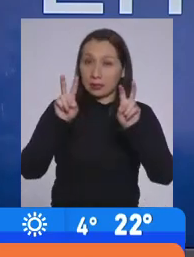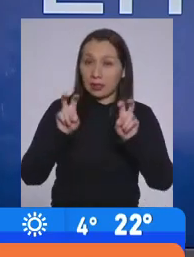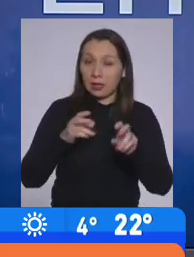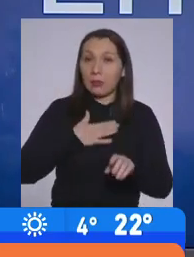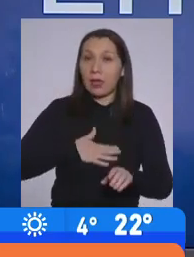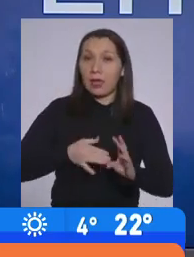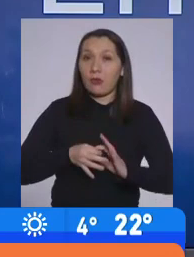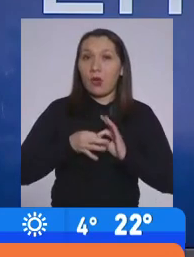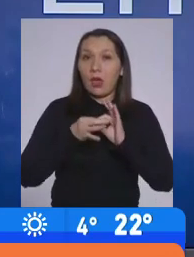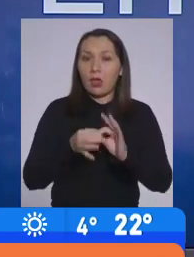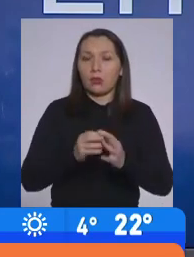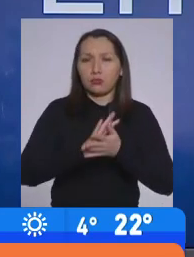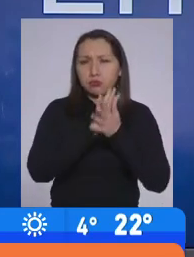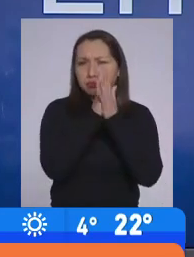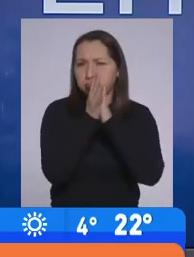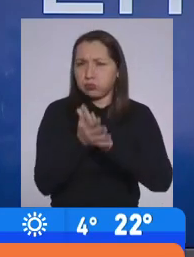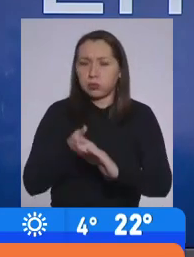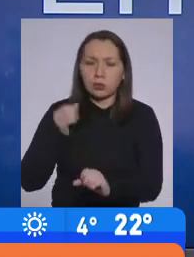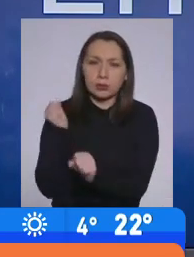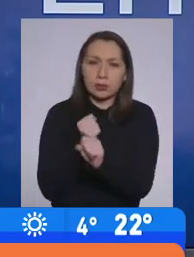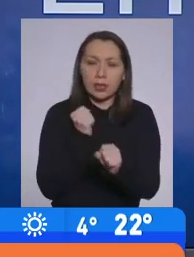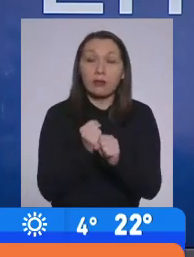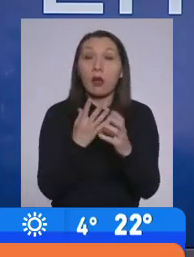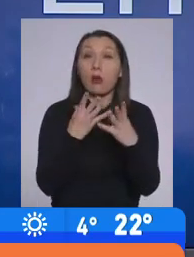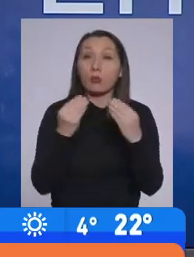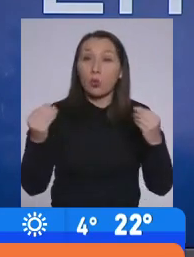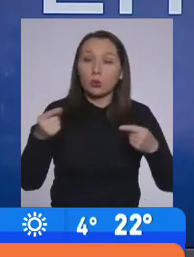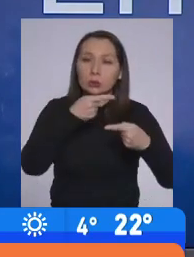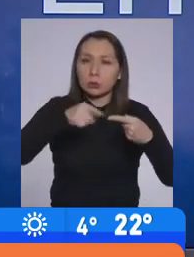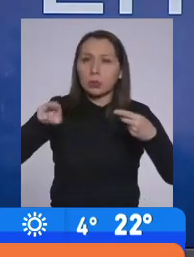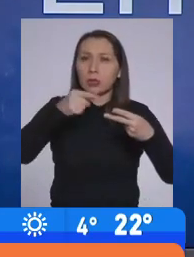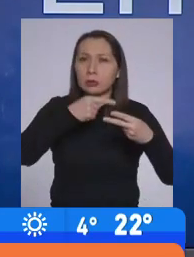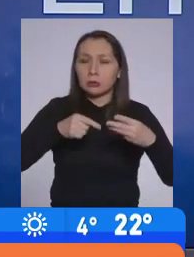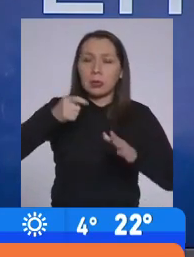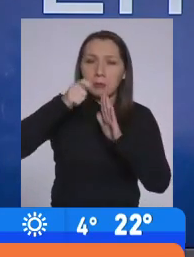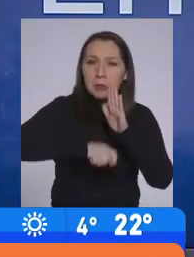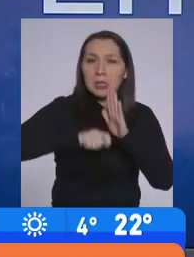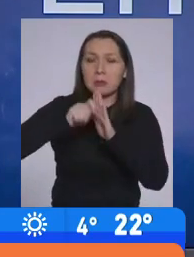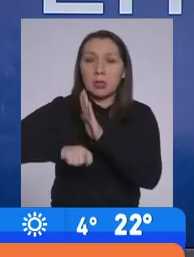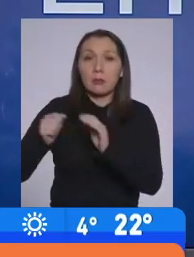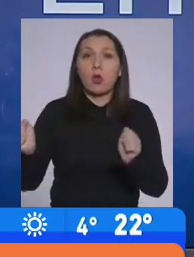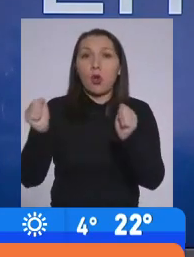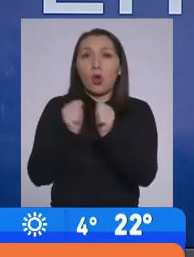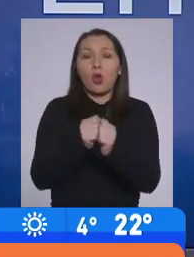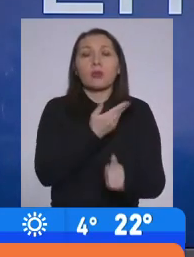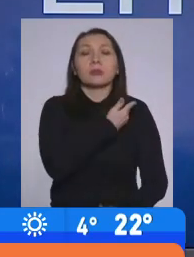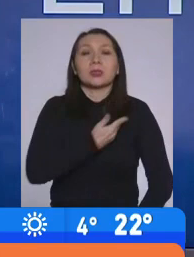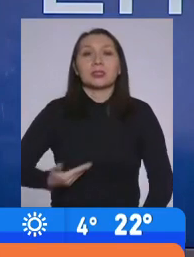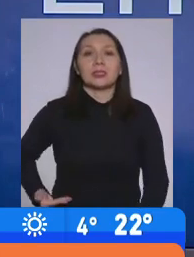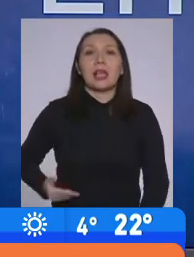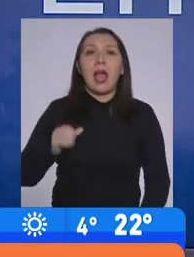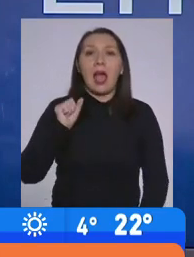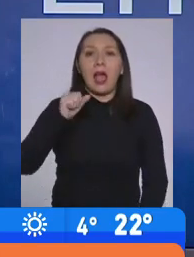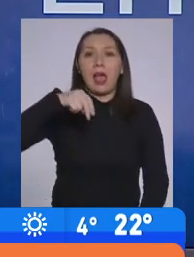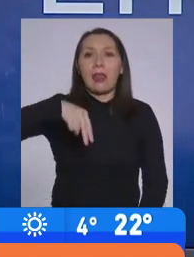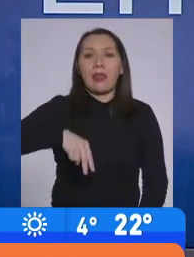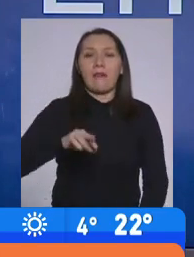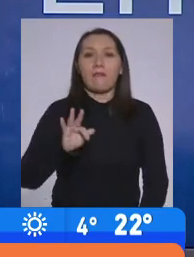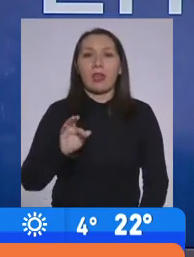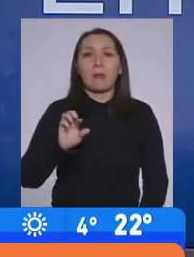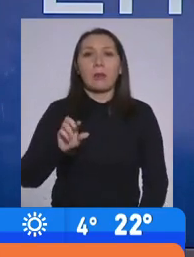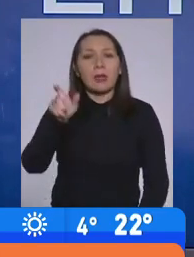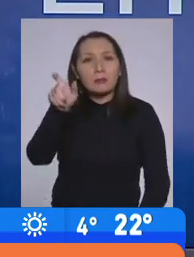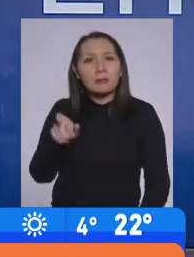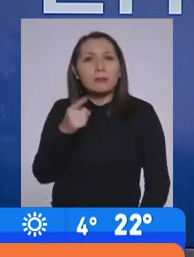agradecer todo el trabajo de tantas semanas meses con el presidente de la anfp don sebastián